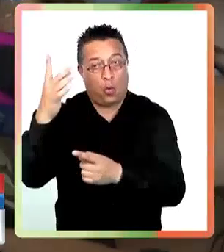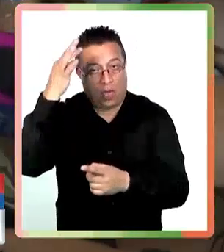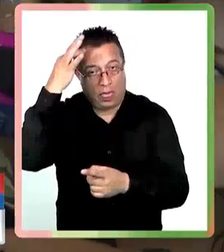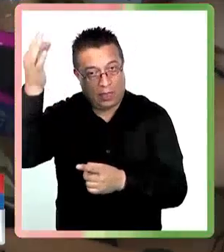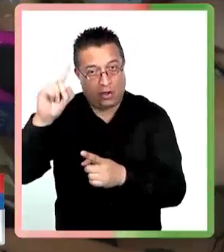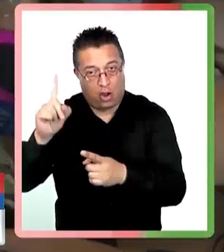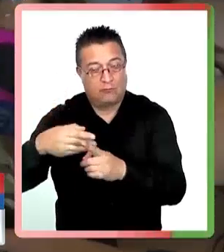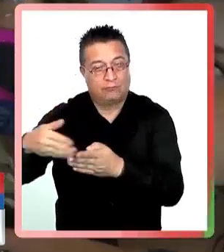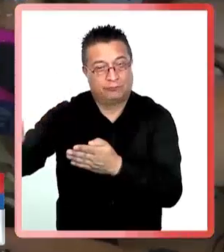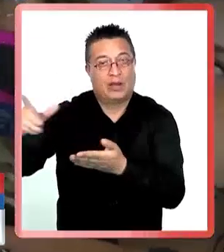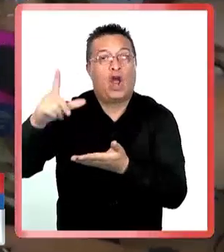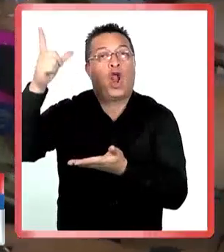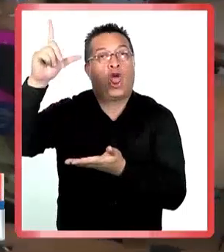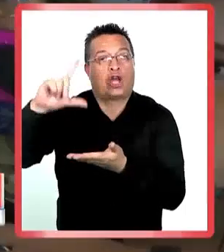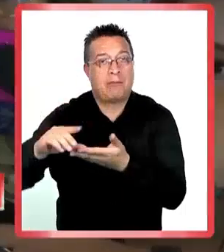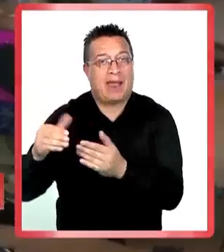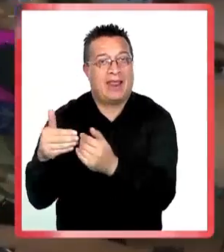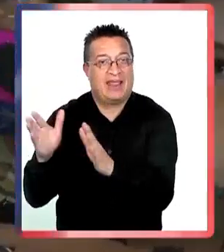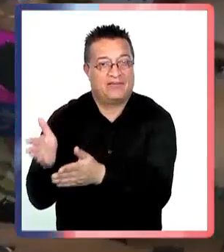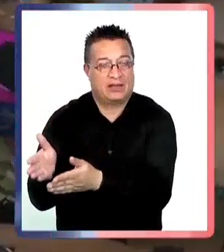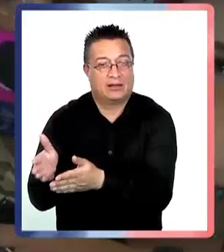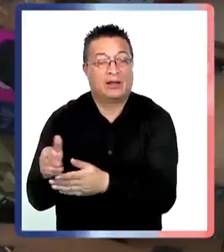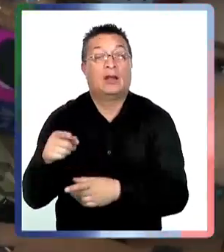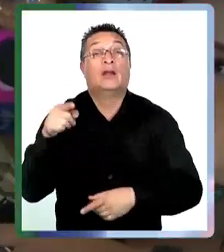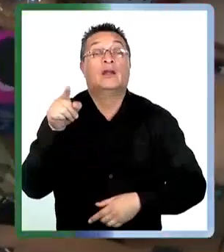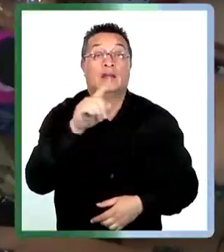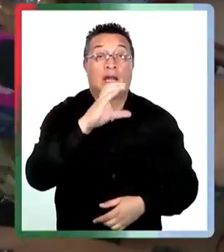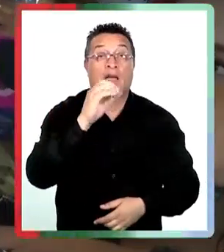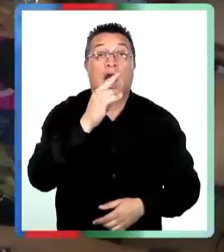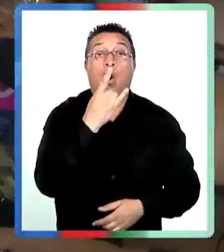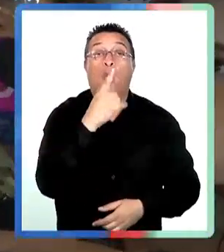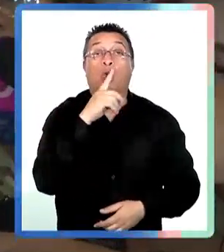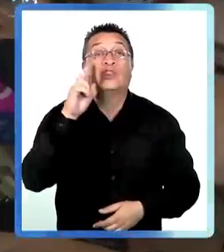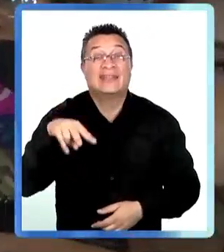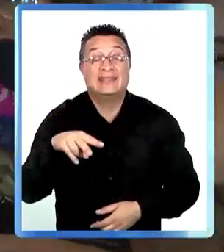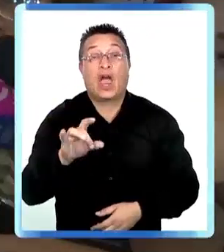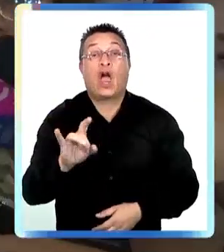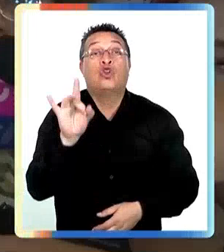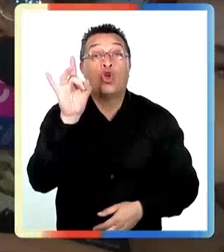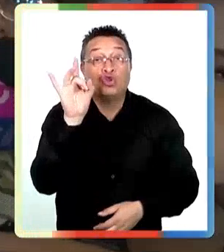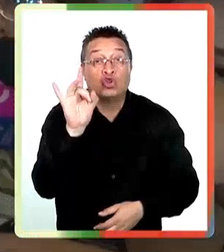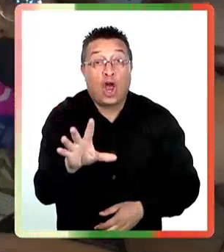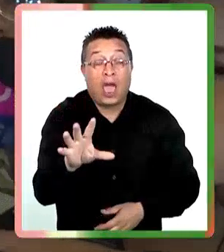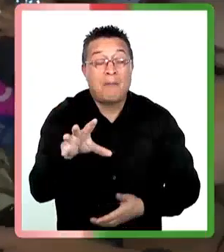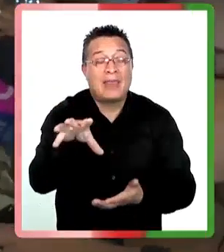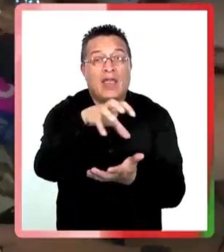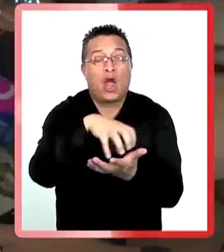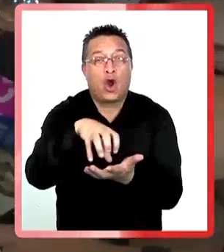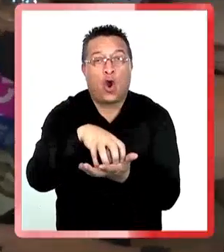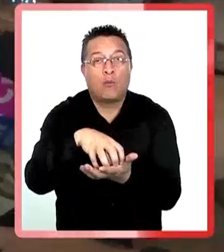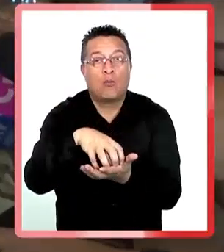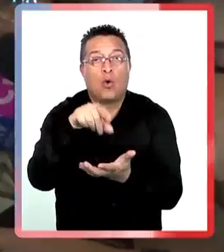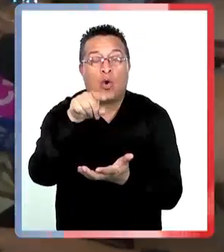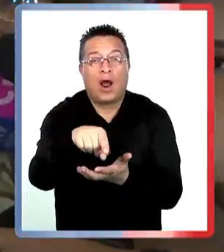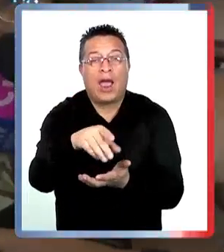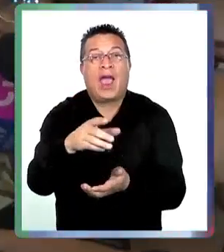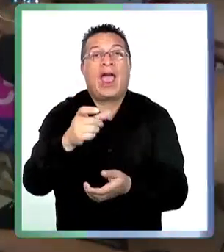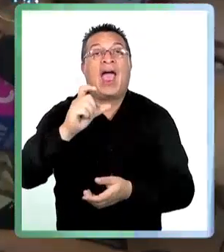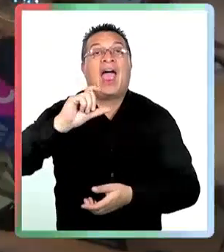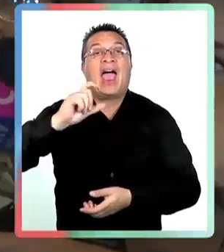malleco a excepción de la comuna de lonquimay y en la provincia de cautín